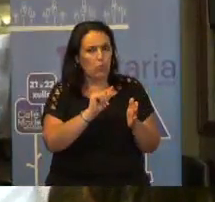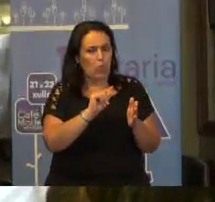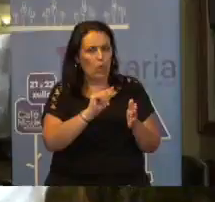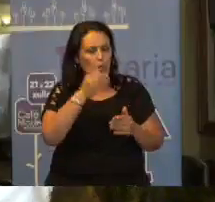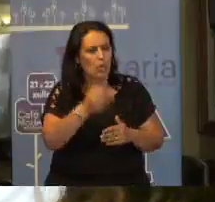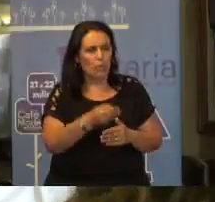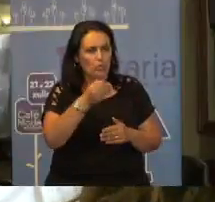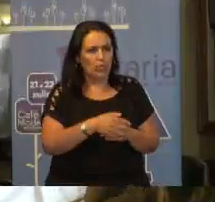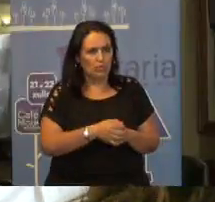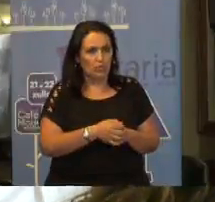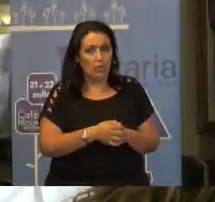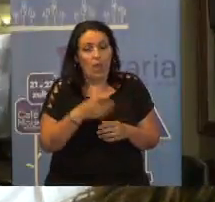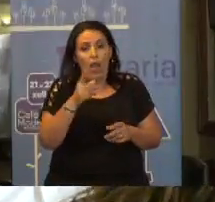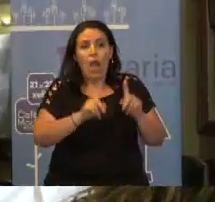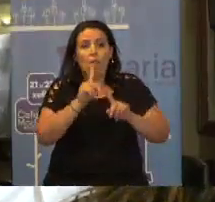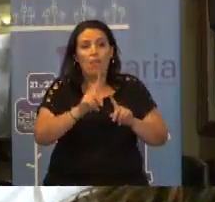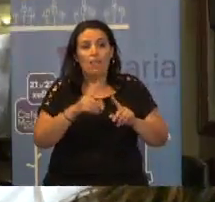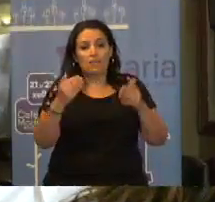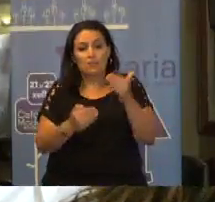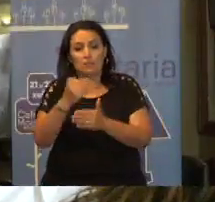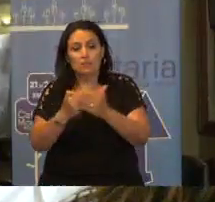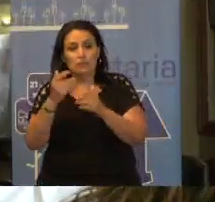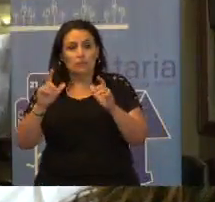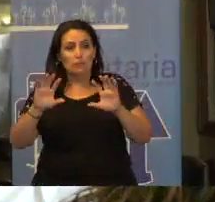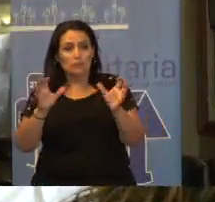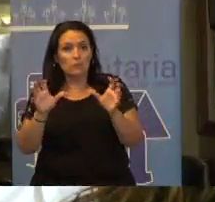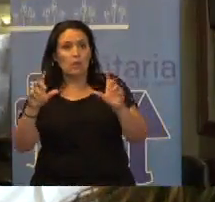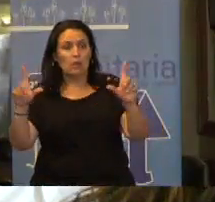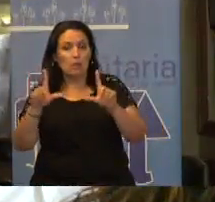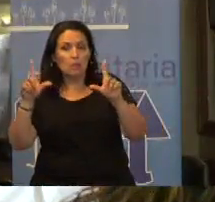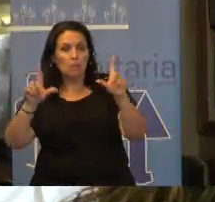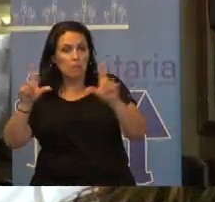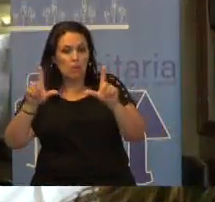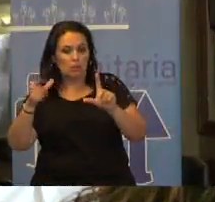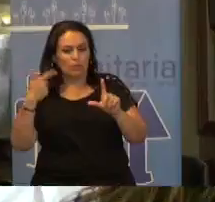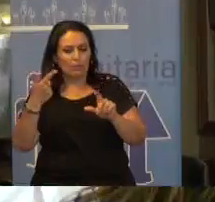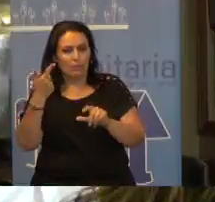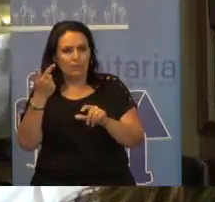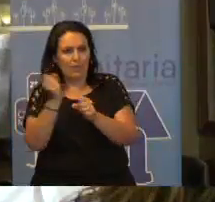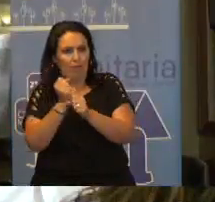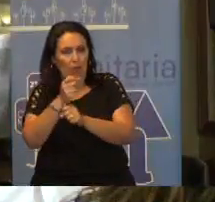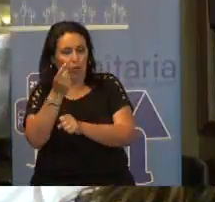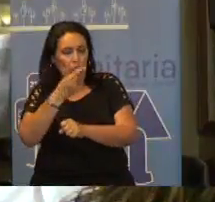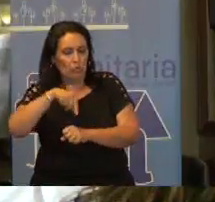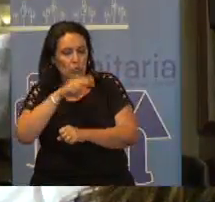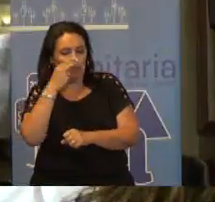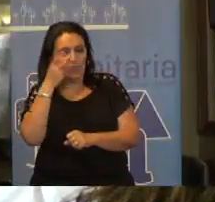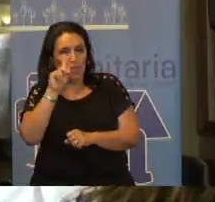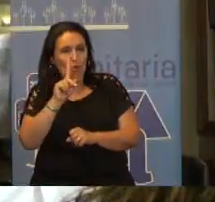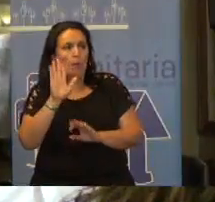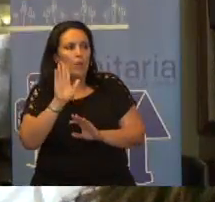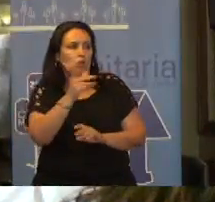os medios non lles interesa tanto o noso traballo, que o hai e moito, públicamente e en reunións